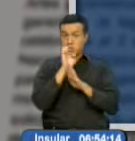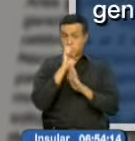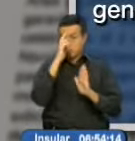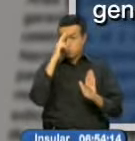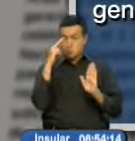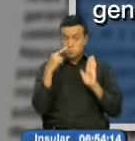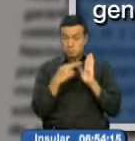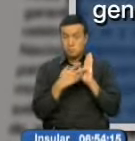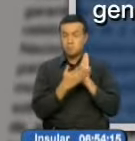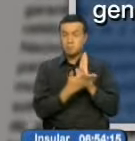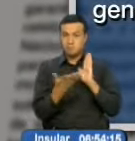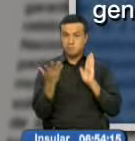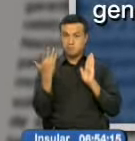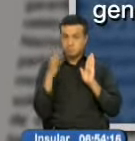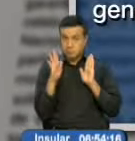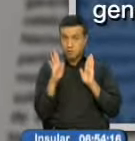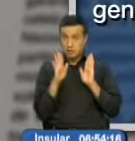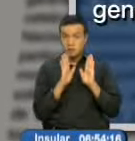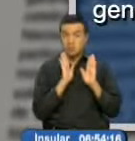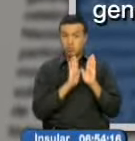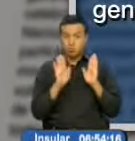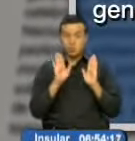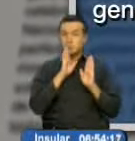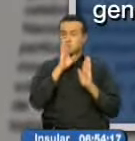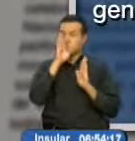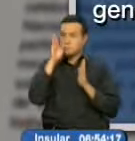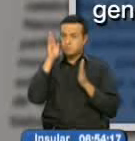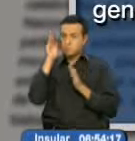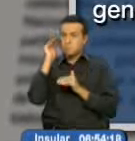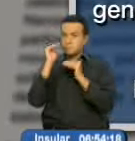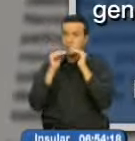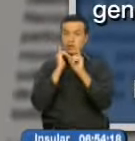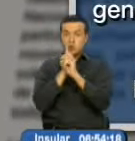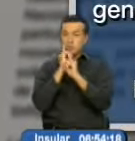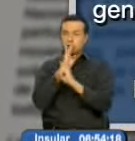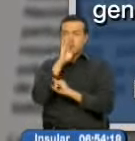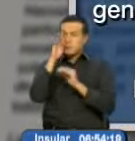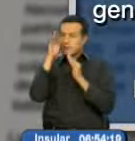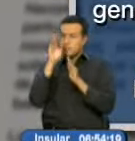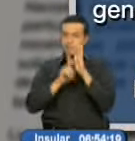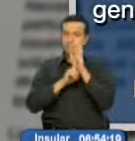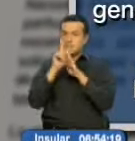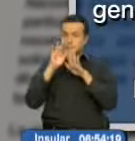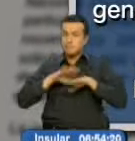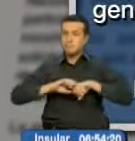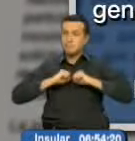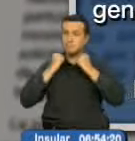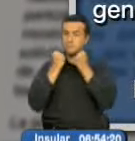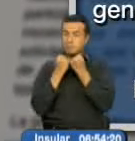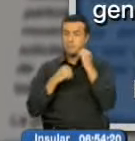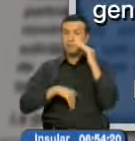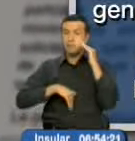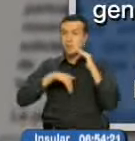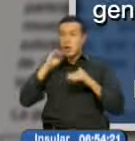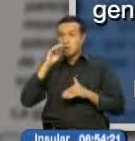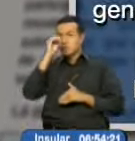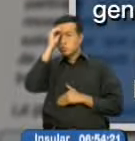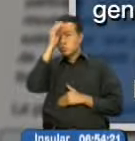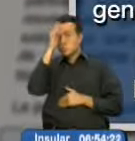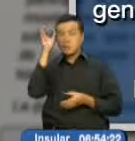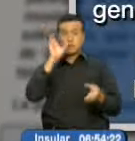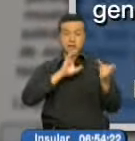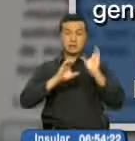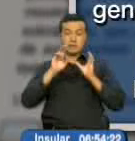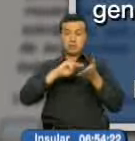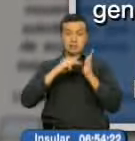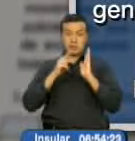República, siendo entes activos comprometidos con el progreso de nuestras sociedades, al ser generadores de conocimiento, ciencia y